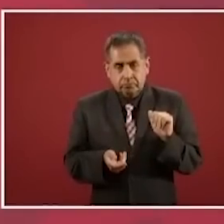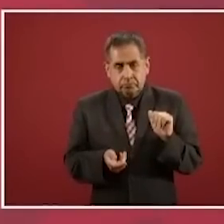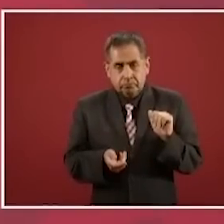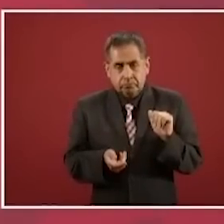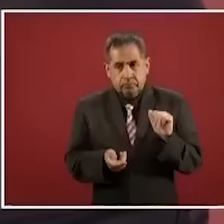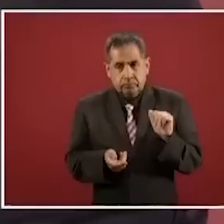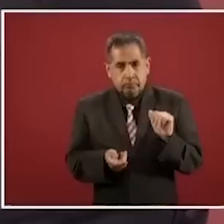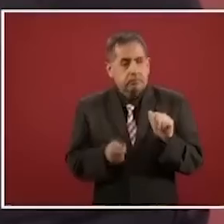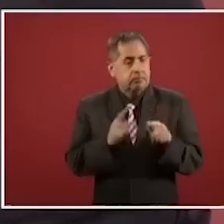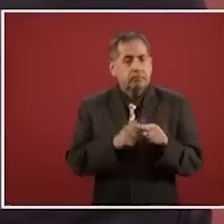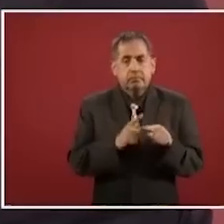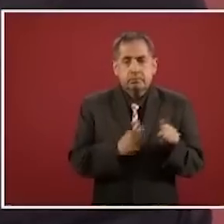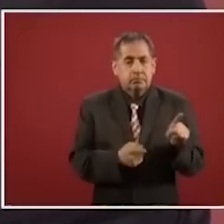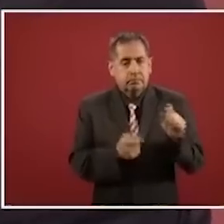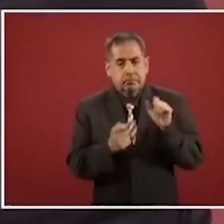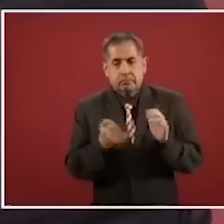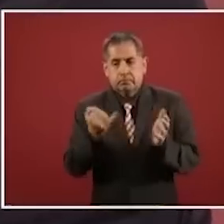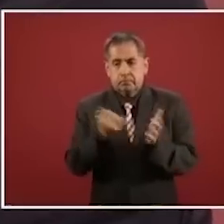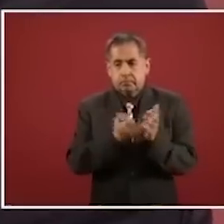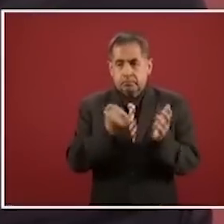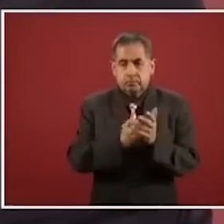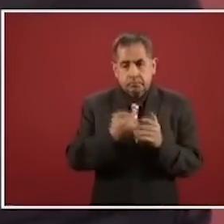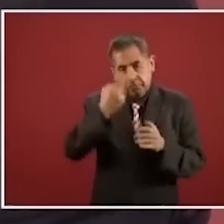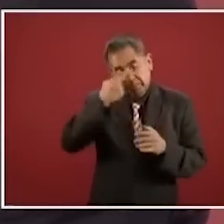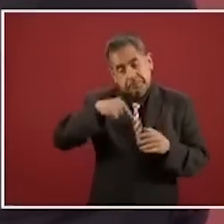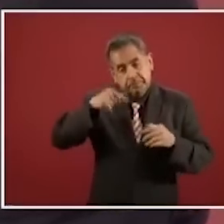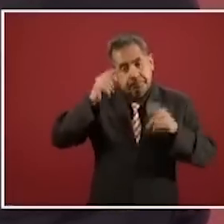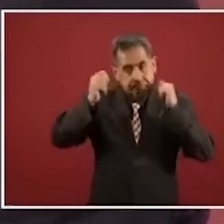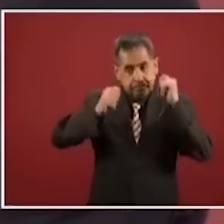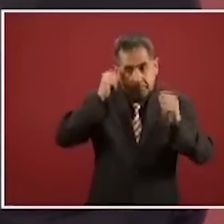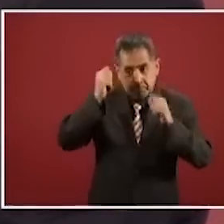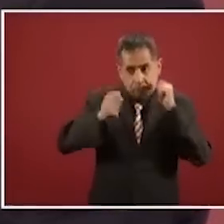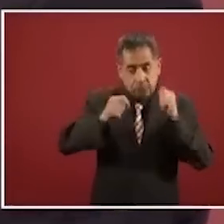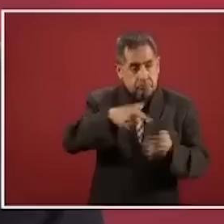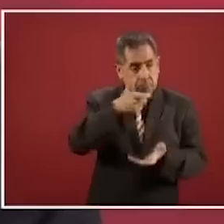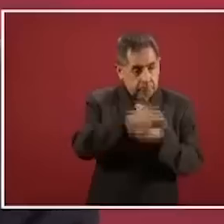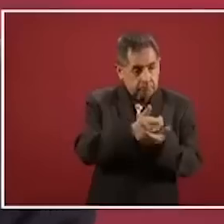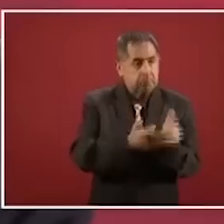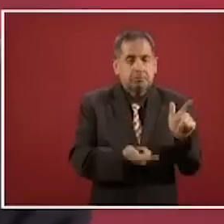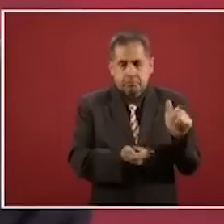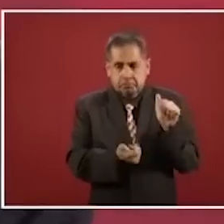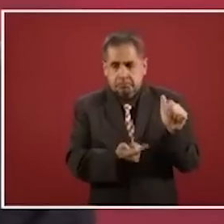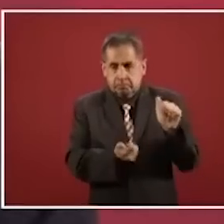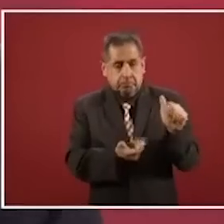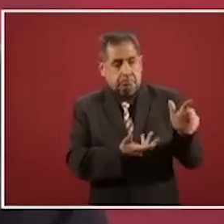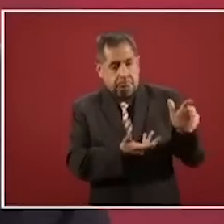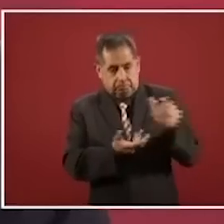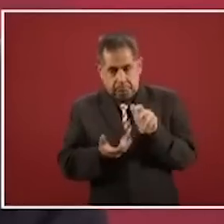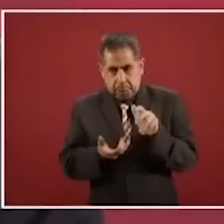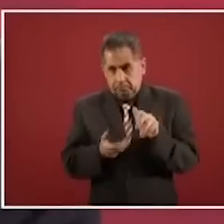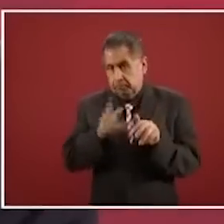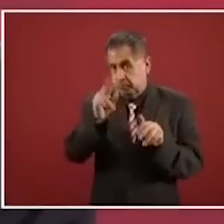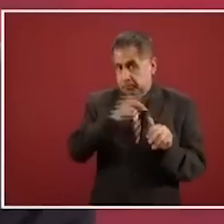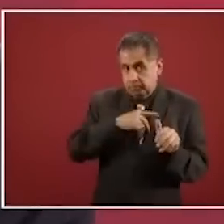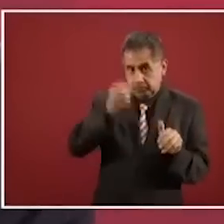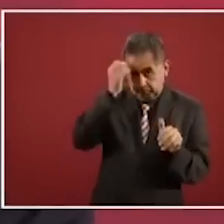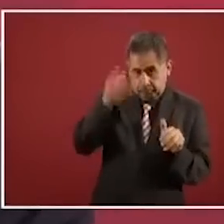por el cobro de impuestos a turistas. Ese dinero, no lo olvidemos,